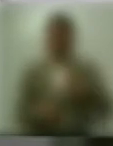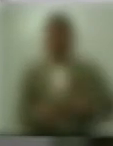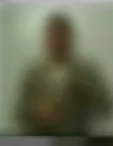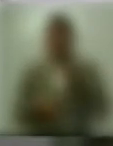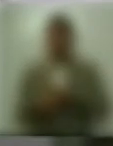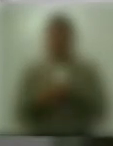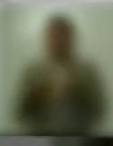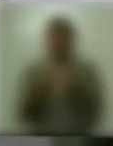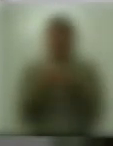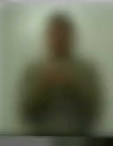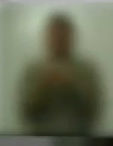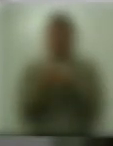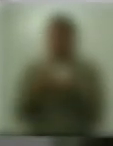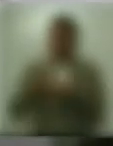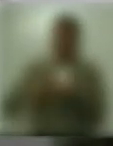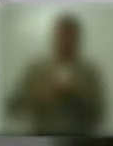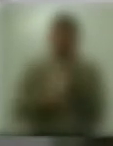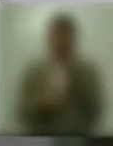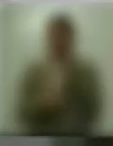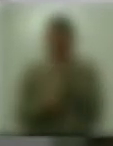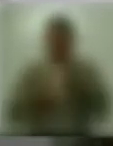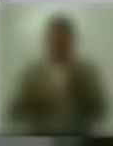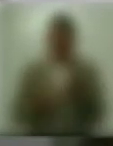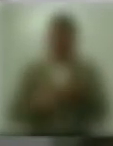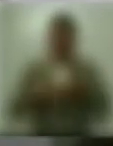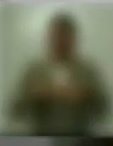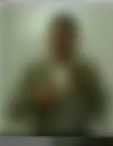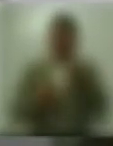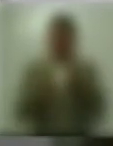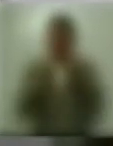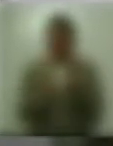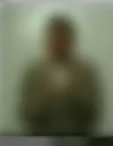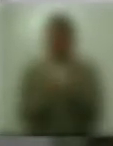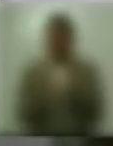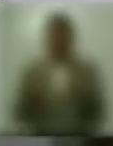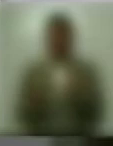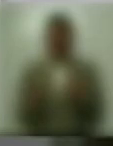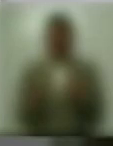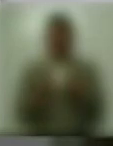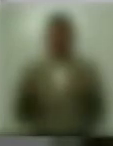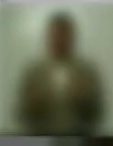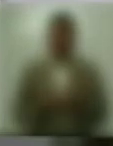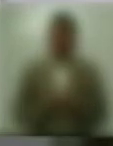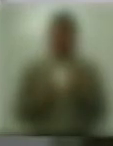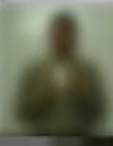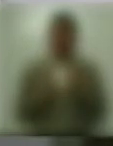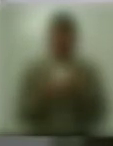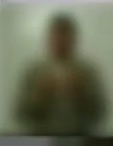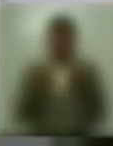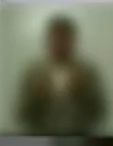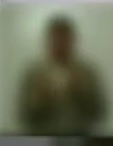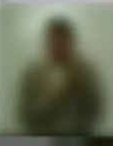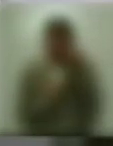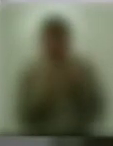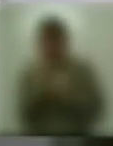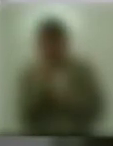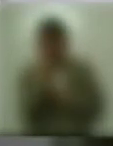pequeños que no pueden hacer frente a los problemas de inseguridad que se están viviendo. Quiero